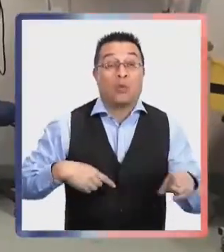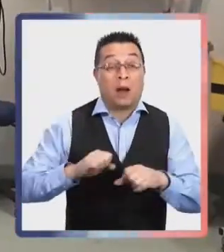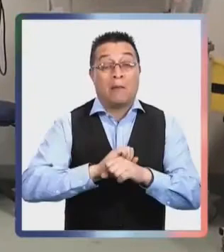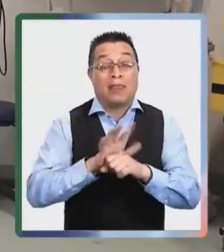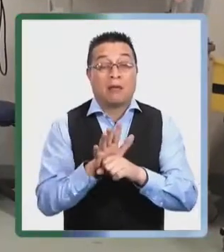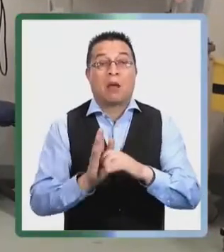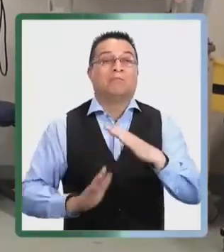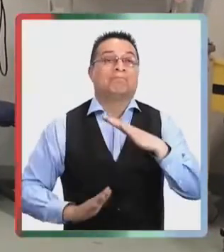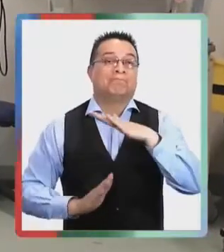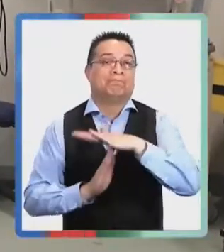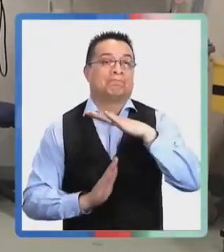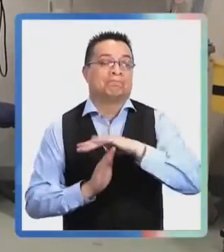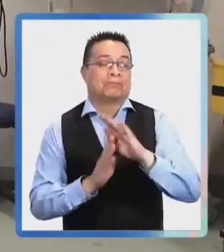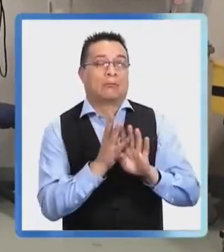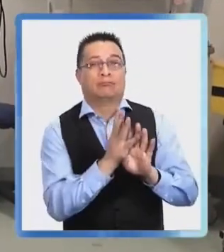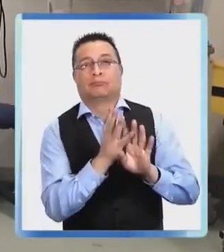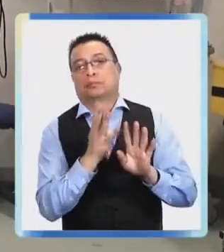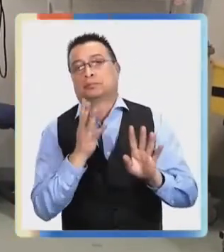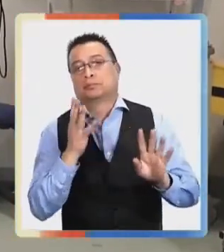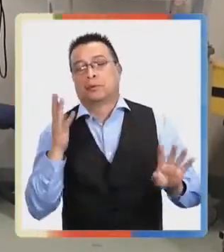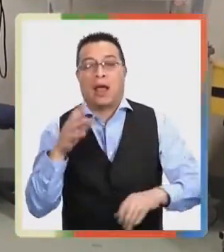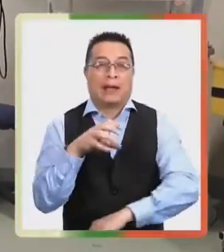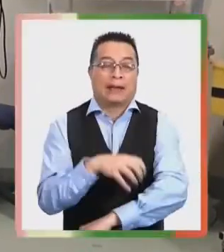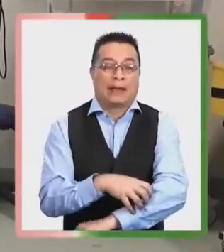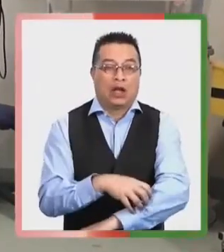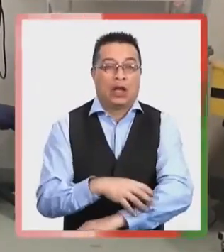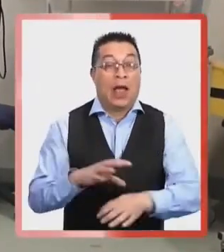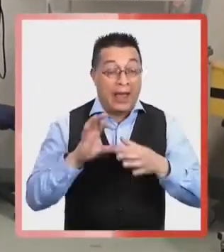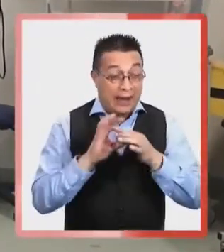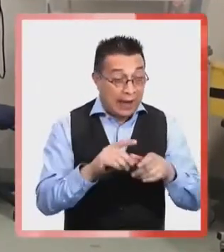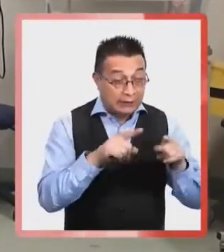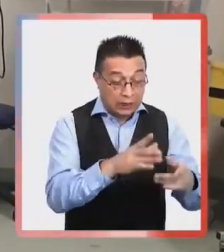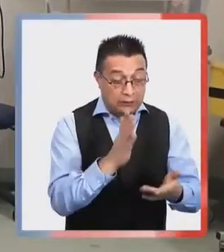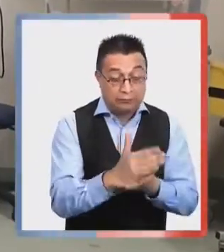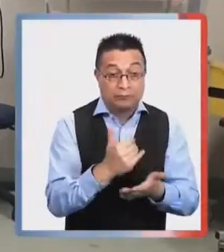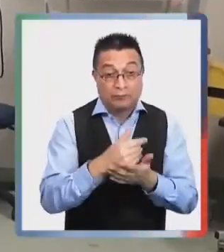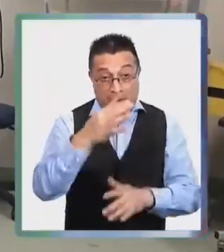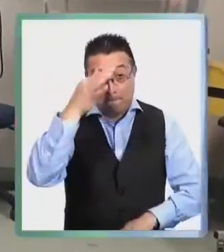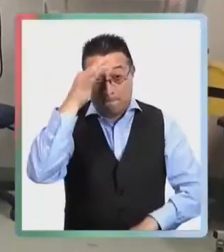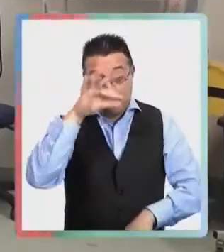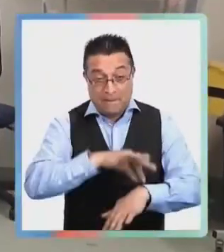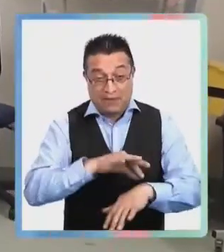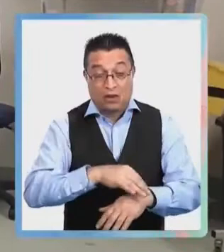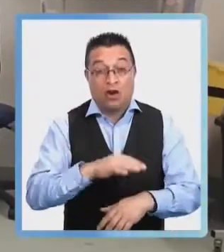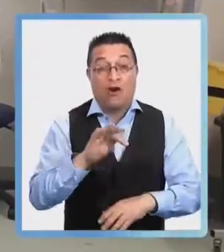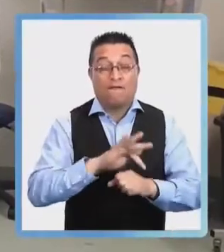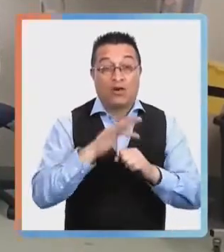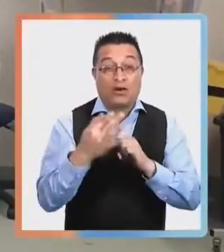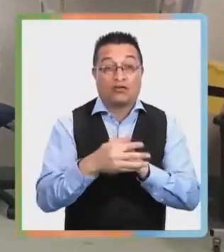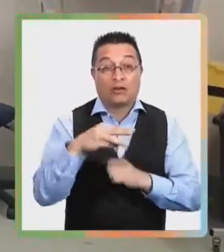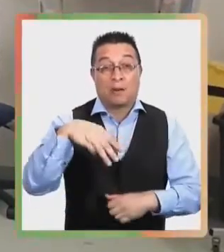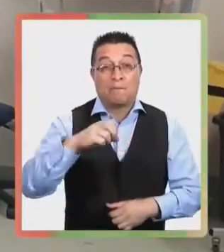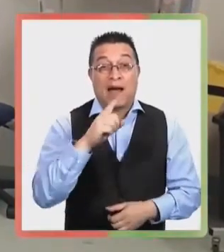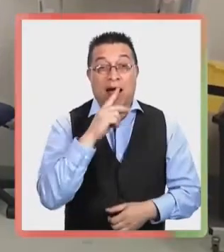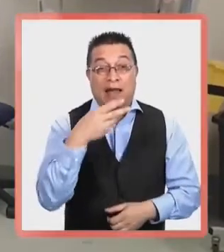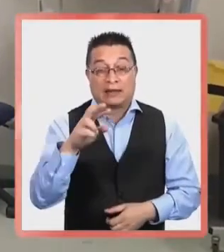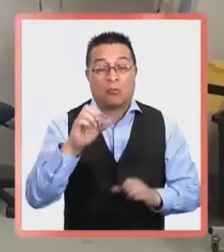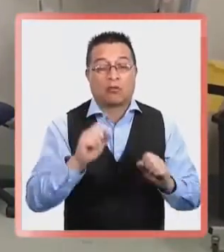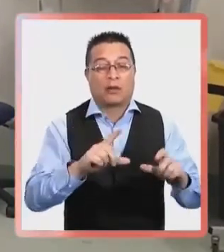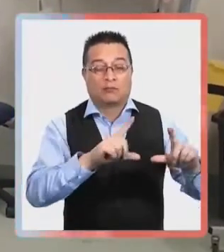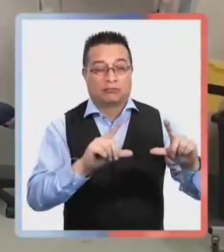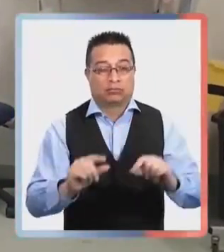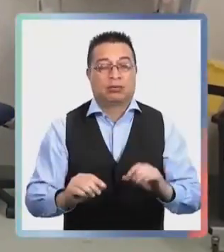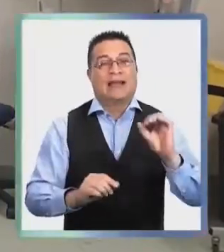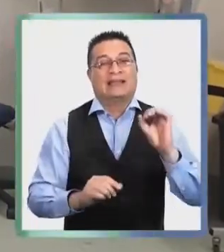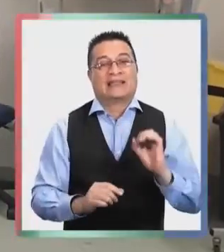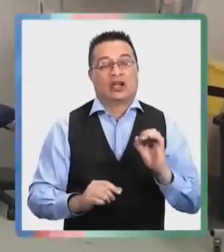la pandemia estaban en una larga lista de espera regional, que gracias a este operativo médico de la Fundación Mater se pudo